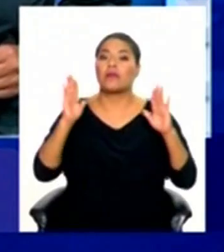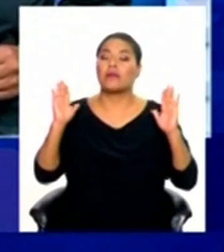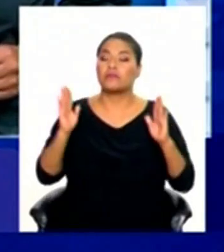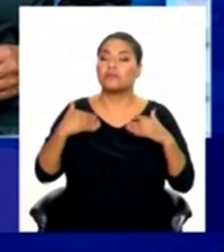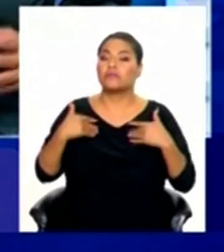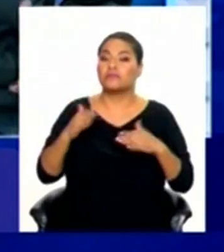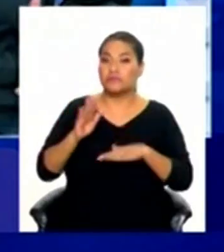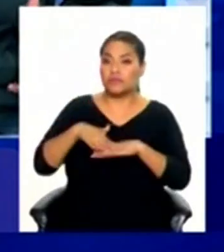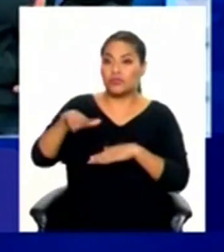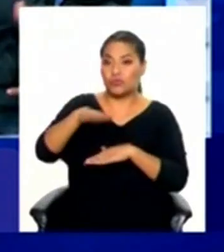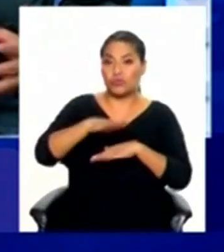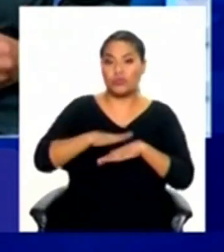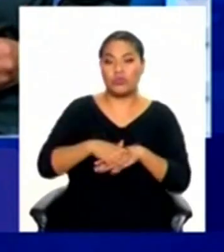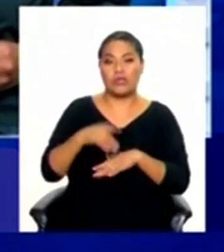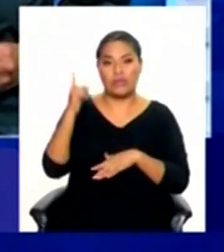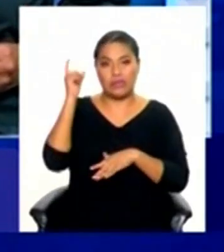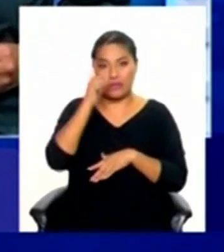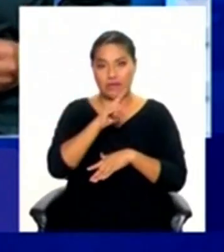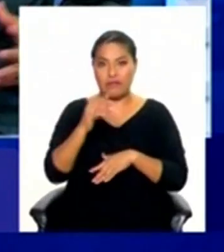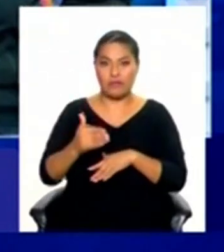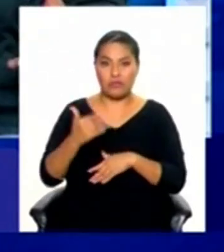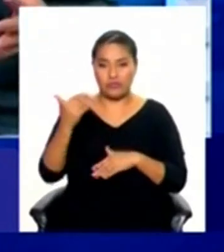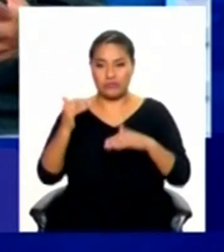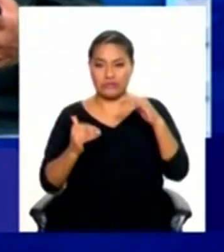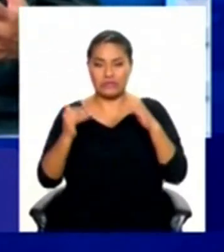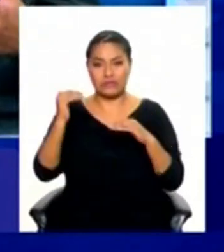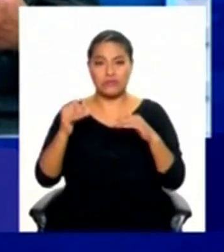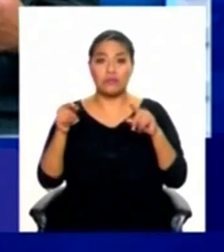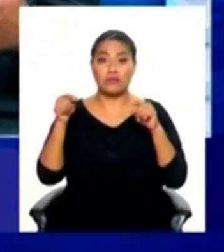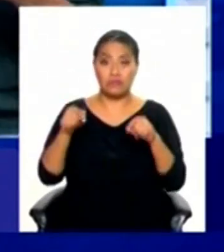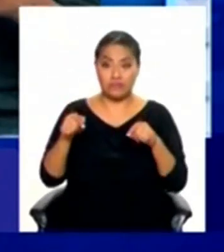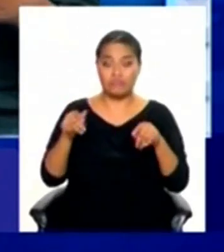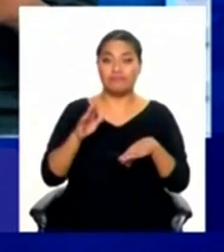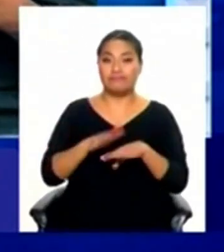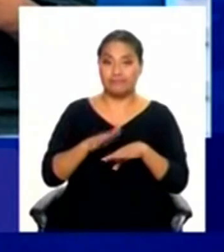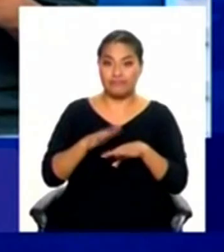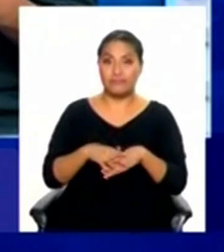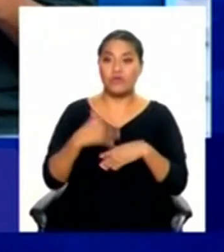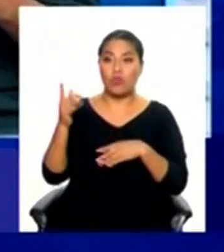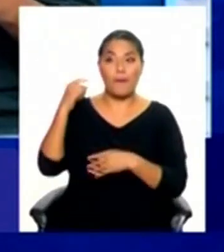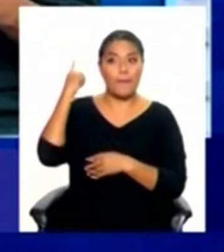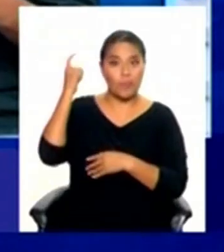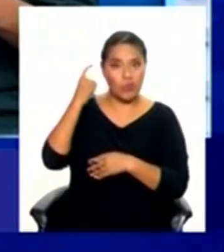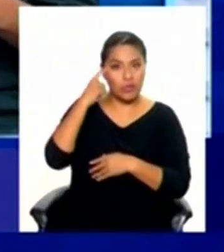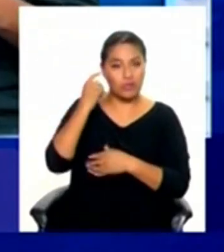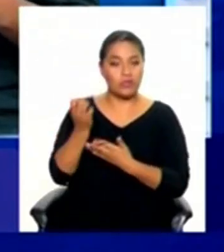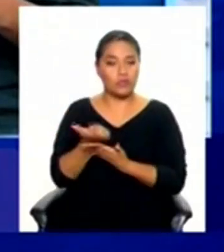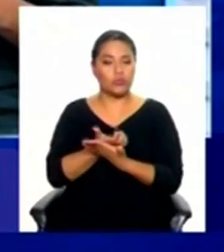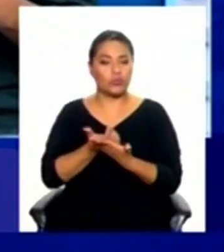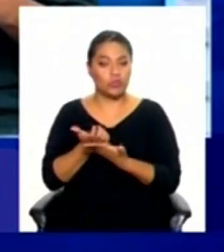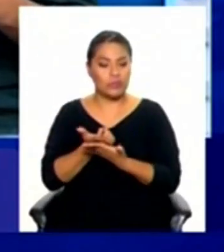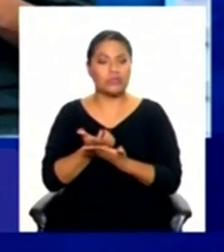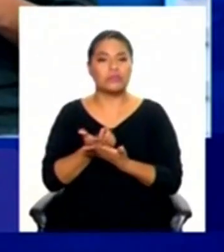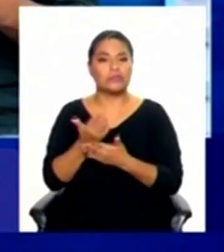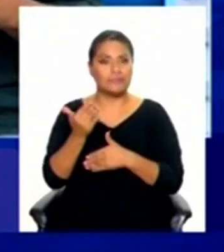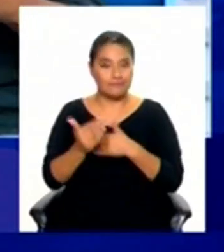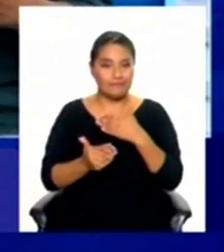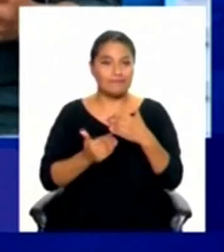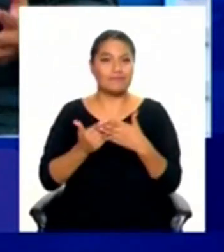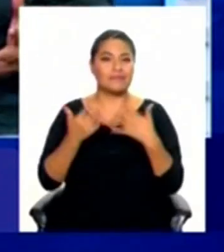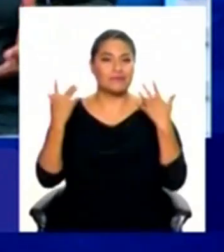que en verdad este ayude a que esta situación se tranquilice porque ahora sí Claro que lo político y lo económico han entrado en un proceso de